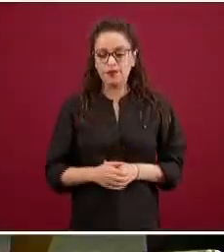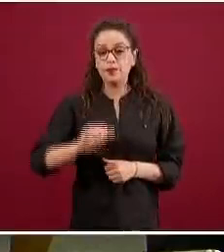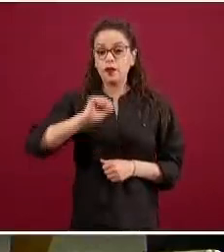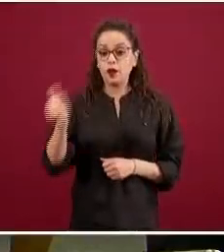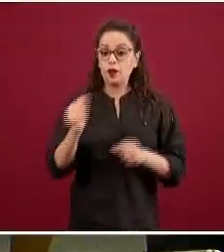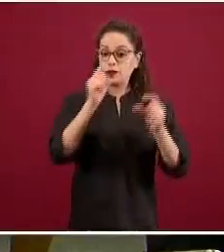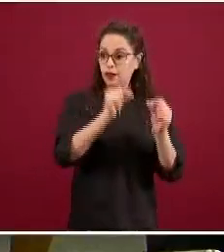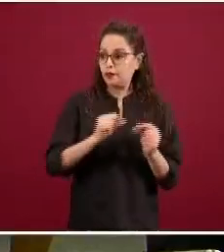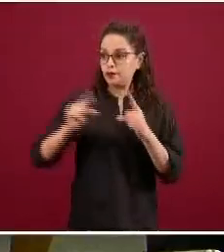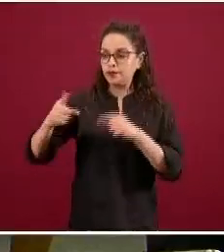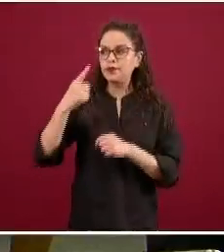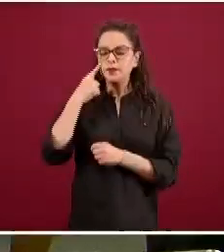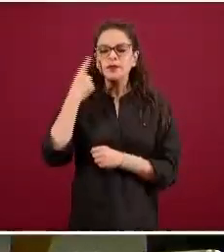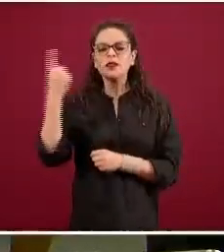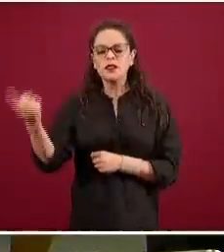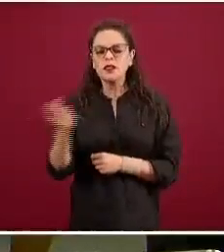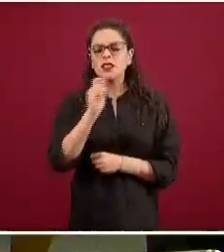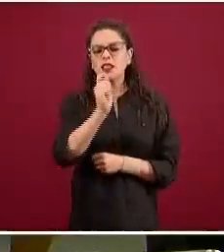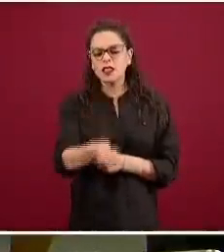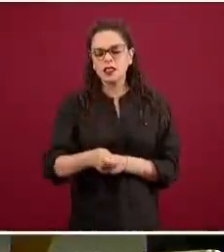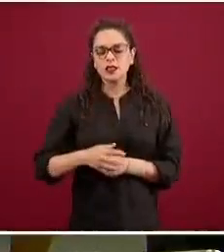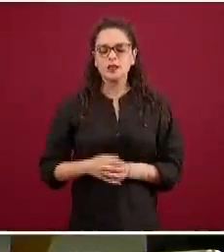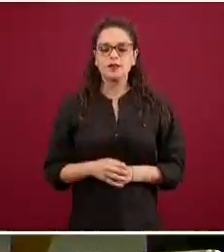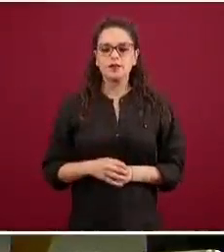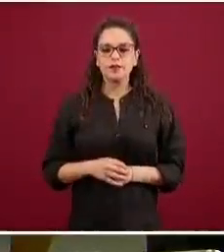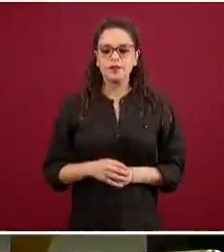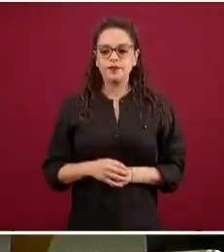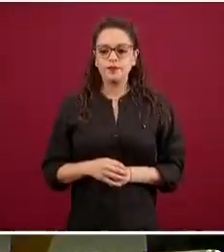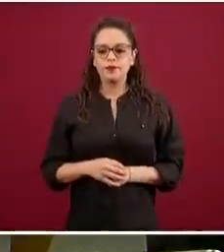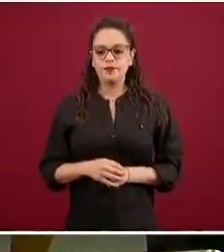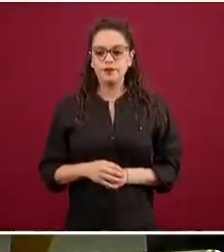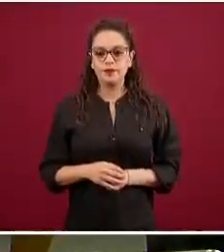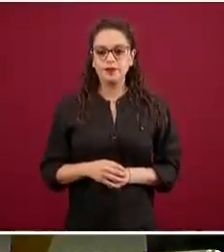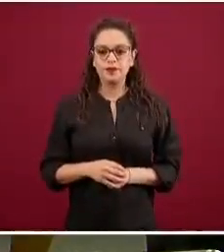es cómo se comporta la misma